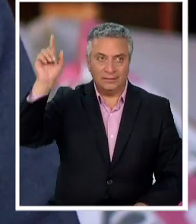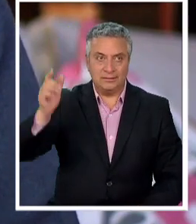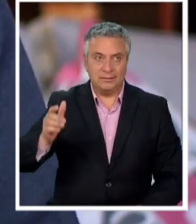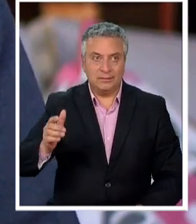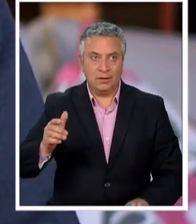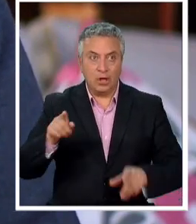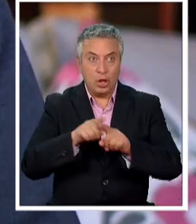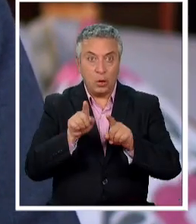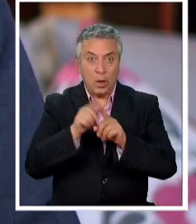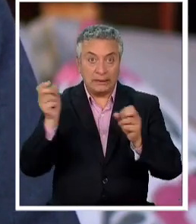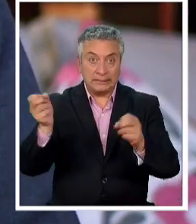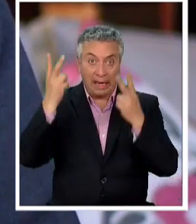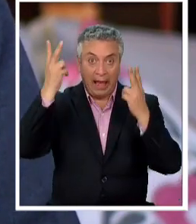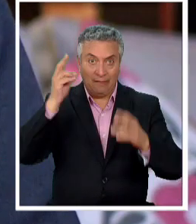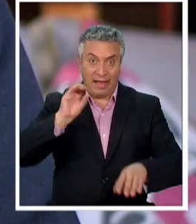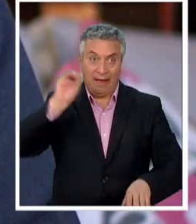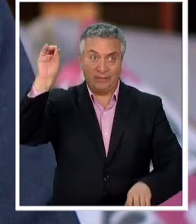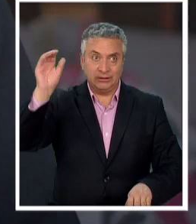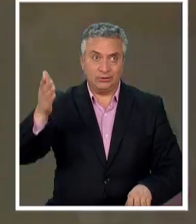para salvarlo.